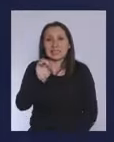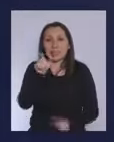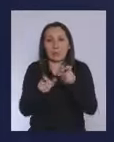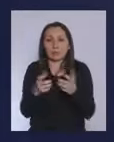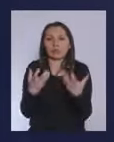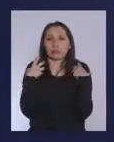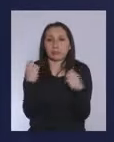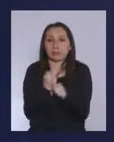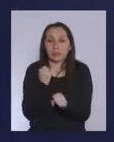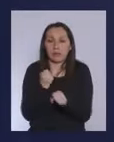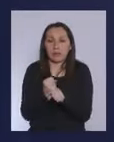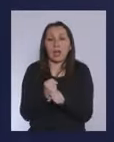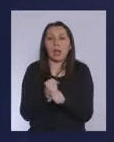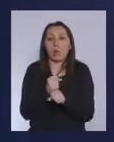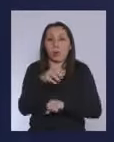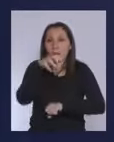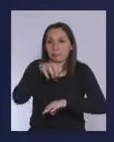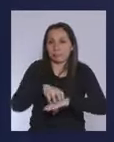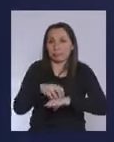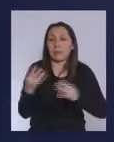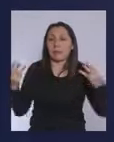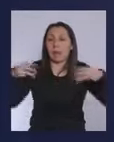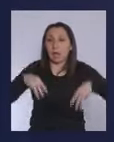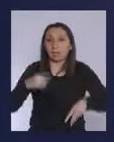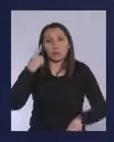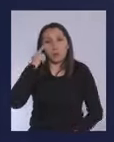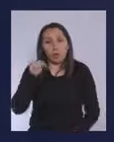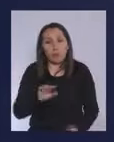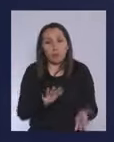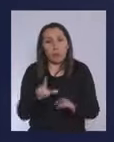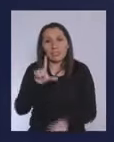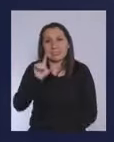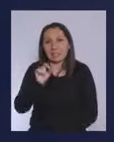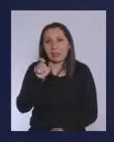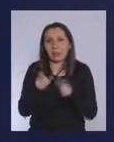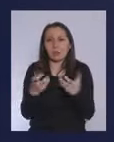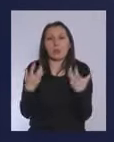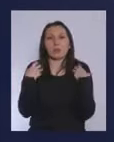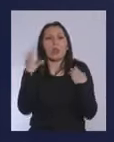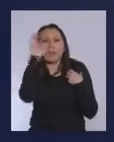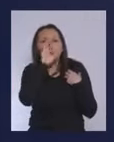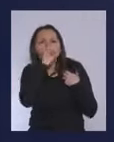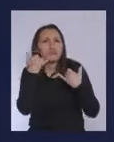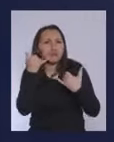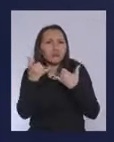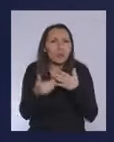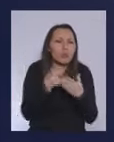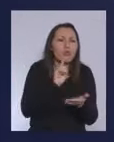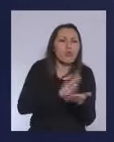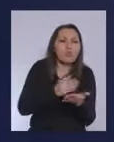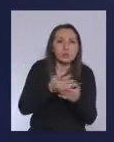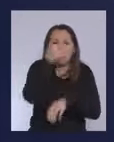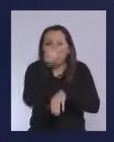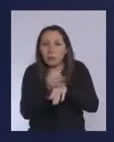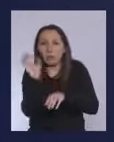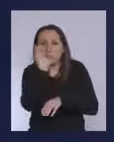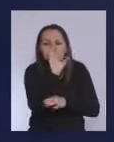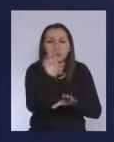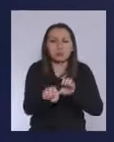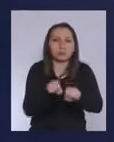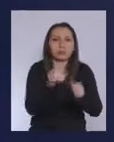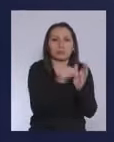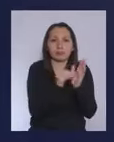trabajadores en la región particular de magallanes yo creo que hoy día estamos llegando a los 70 trazadores en la región de magallanes y se está fortaleciendo